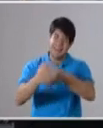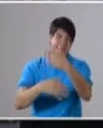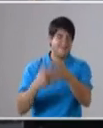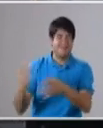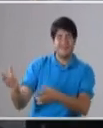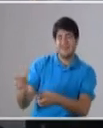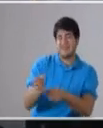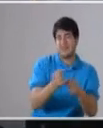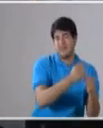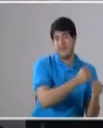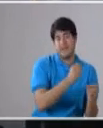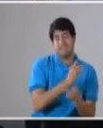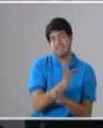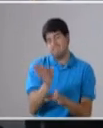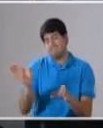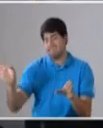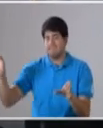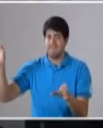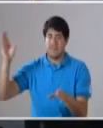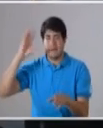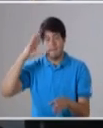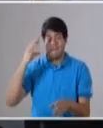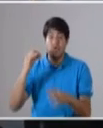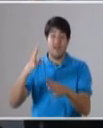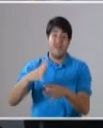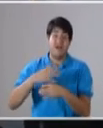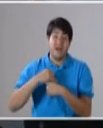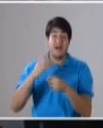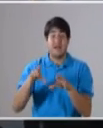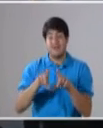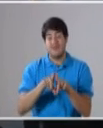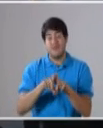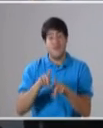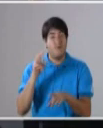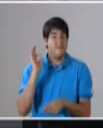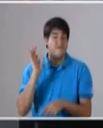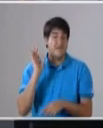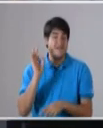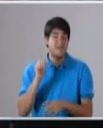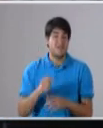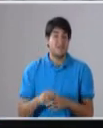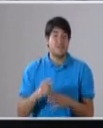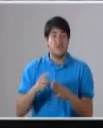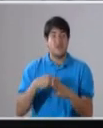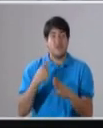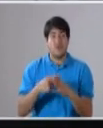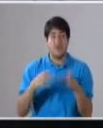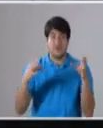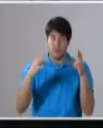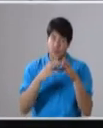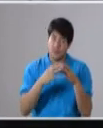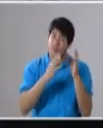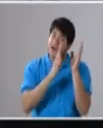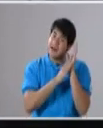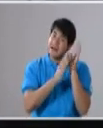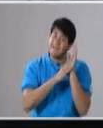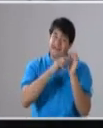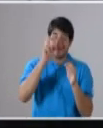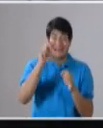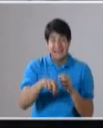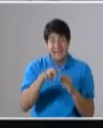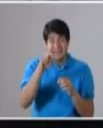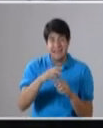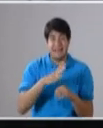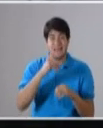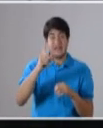arrastrándolos, porque los agarraron como que fueran sus pastores. Cuando el grupo de alabanza siempre tiene que ser pastoreado, a menos de que